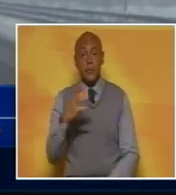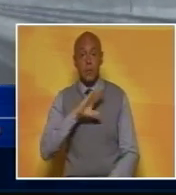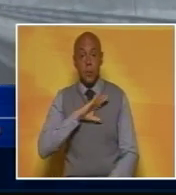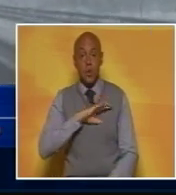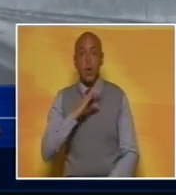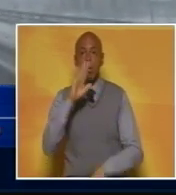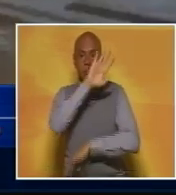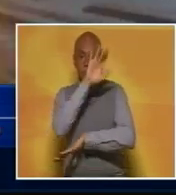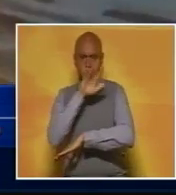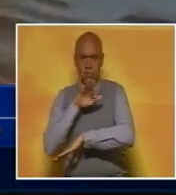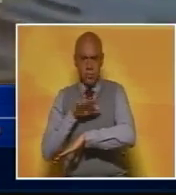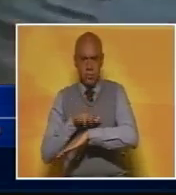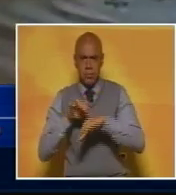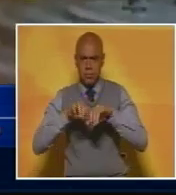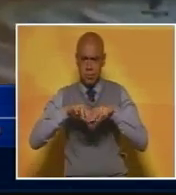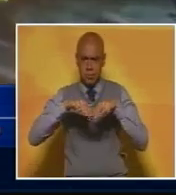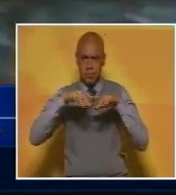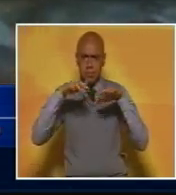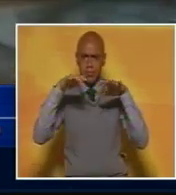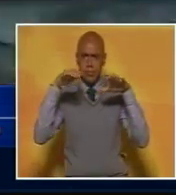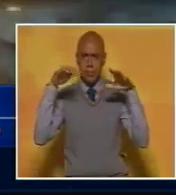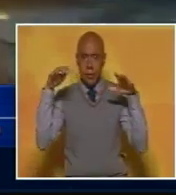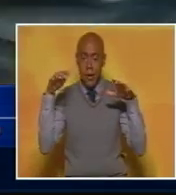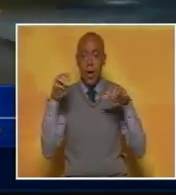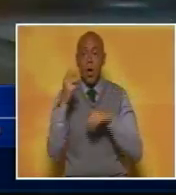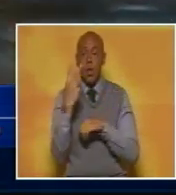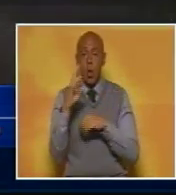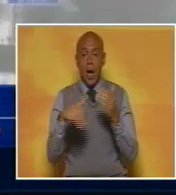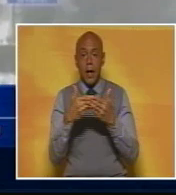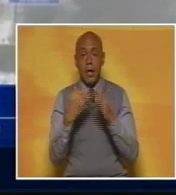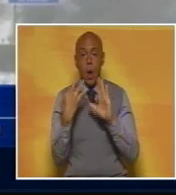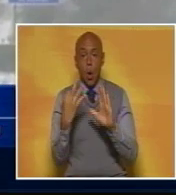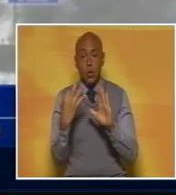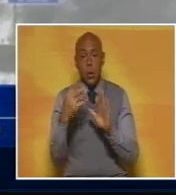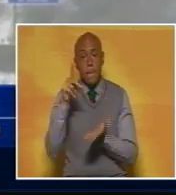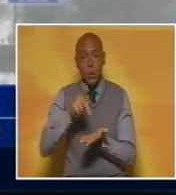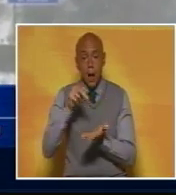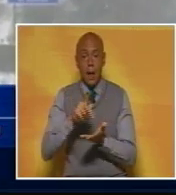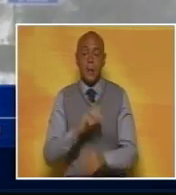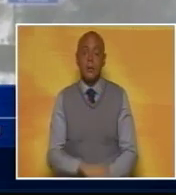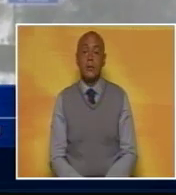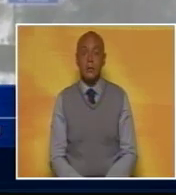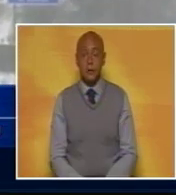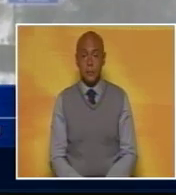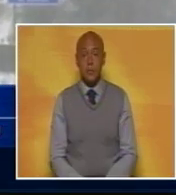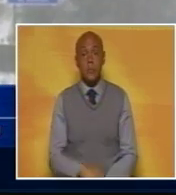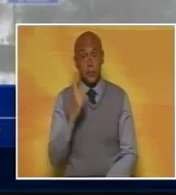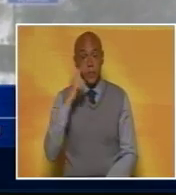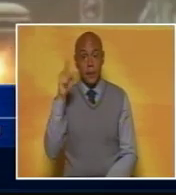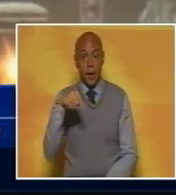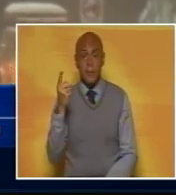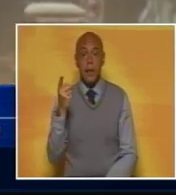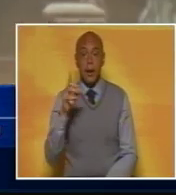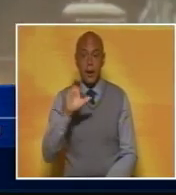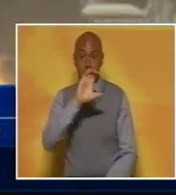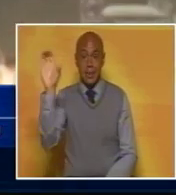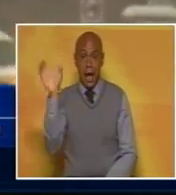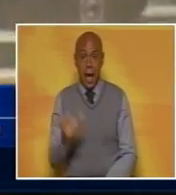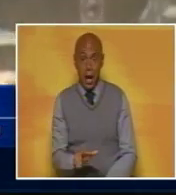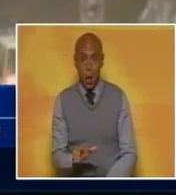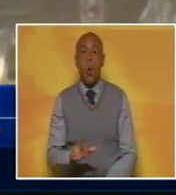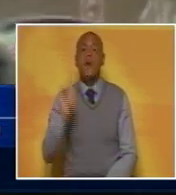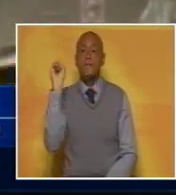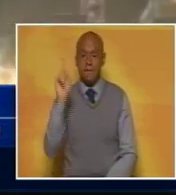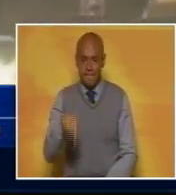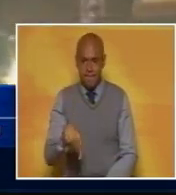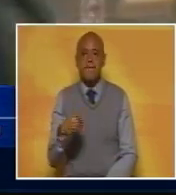nieve variaron de 2 a 8 pulgadas en el área metropolitana. Se conoció que Chicago, la ciudad de los vientos,